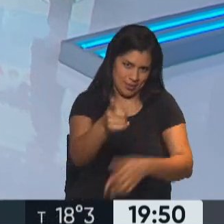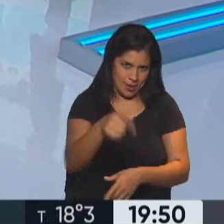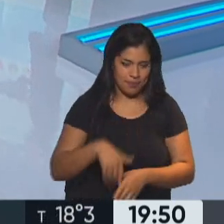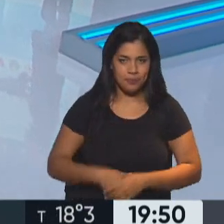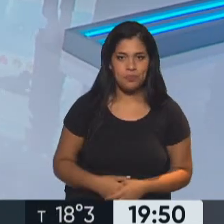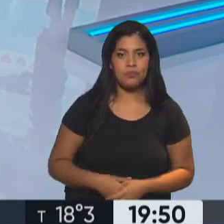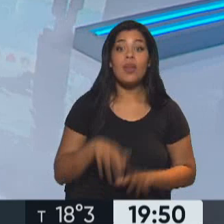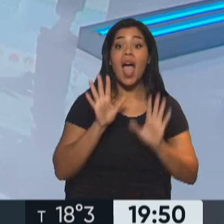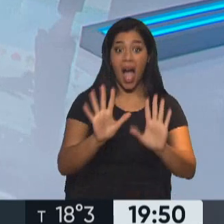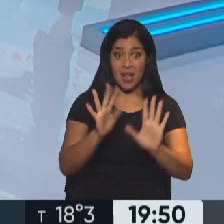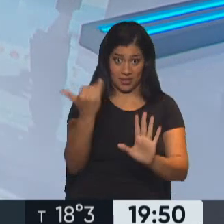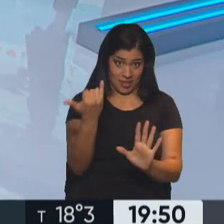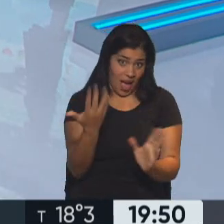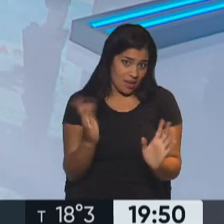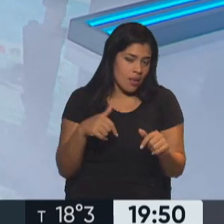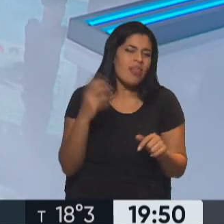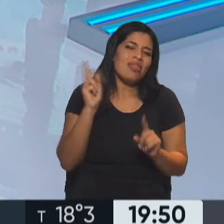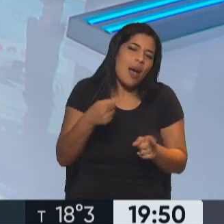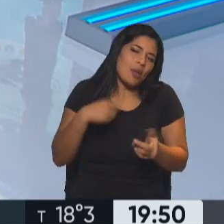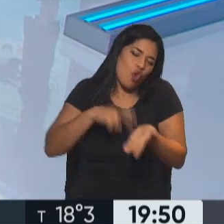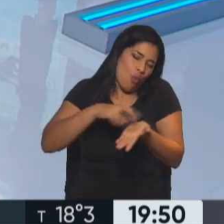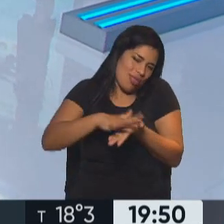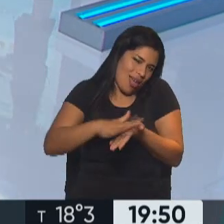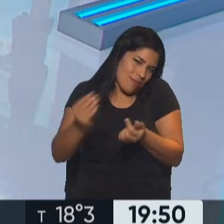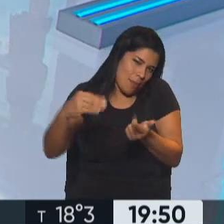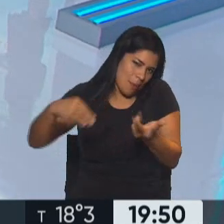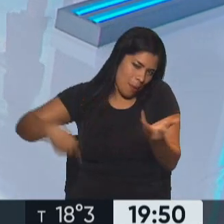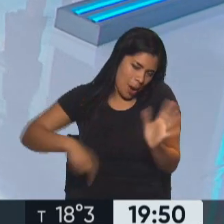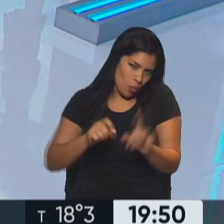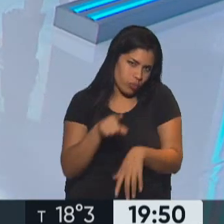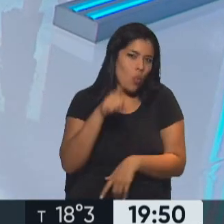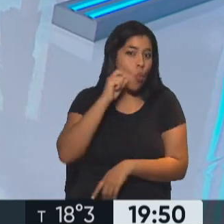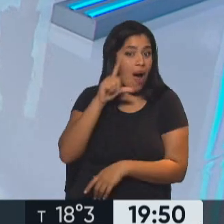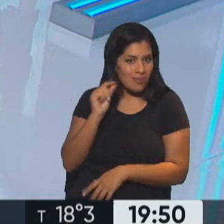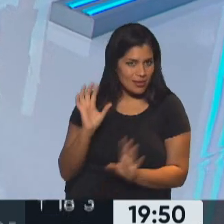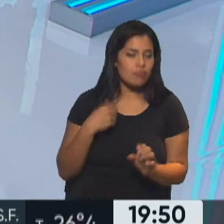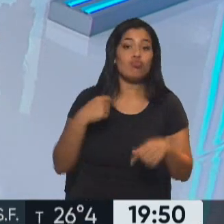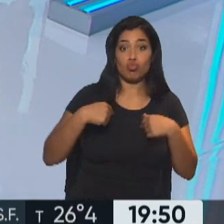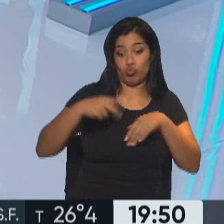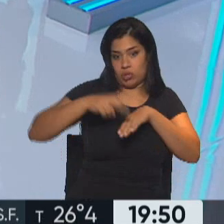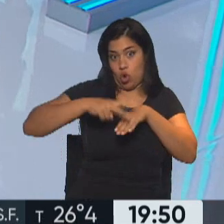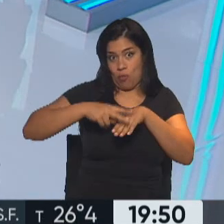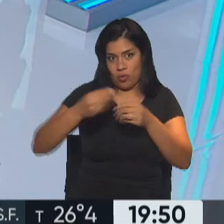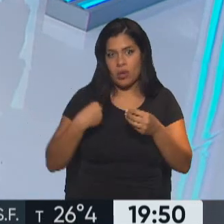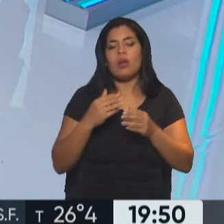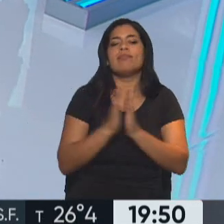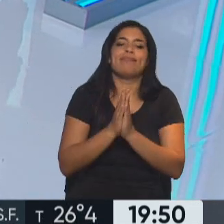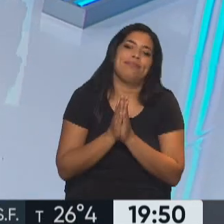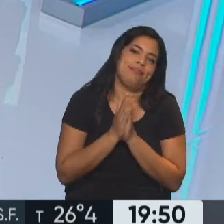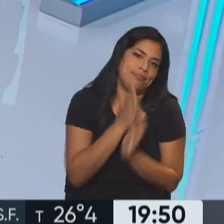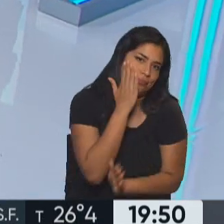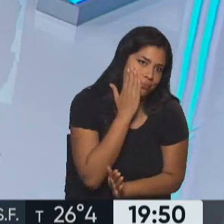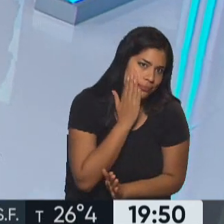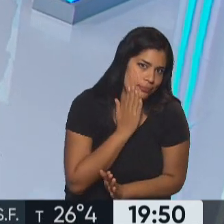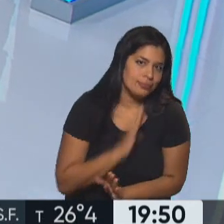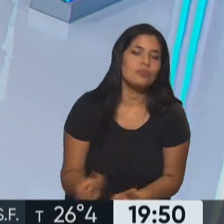las reacciones que por ahora hay, entre otras novedades. De WhatsApp, les recomiendo que por favor desactiven las notificaciones